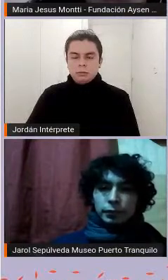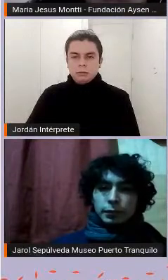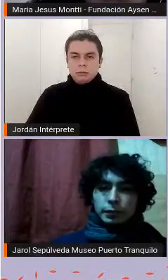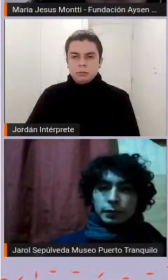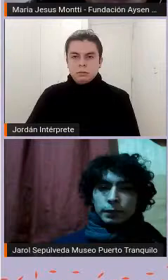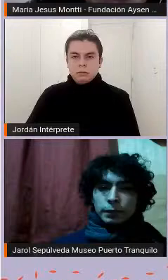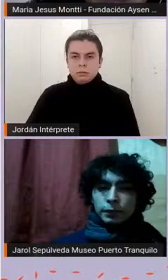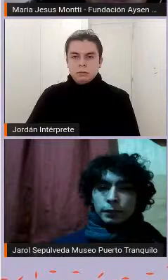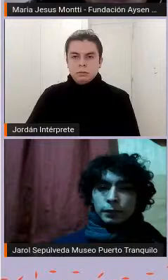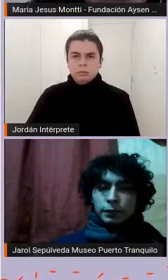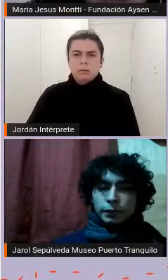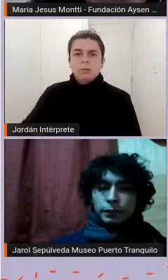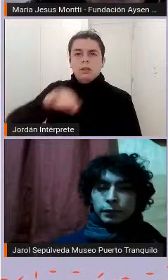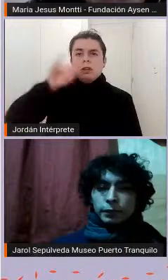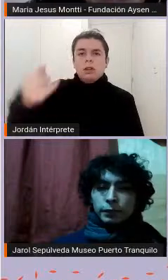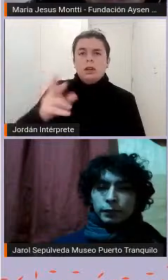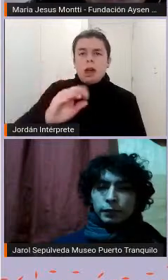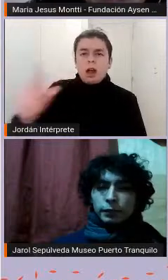¿Qué están haciendo, Harold?